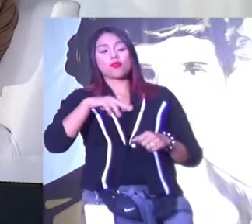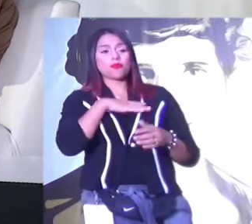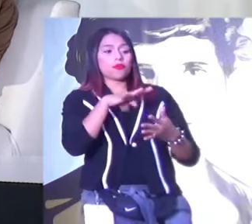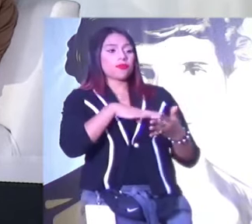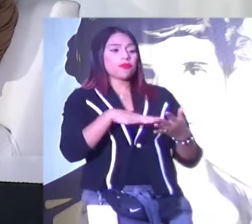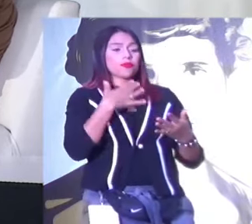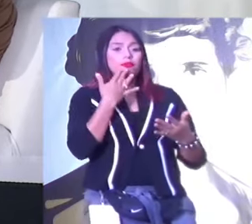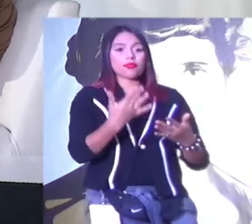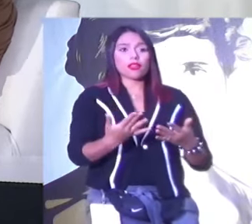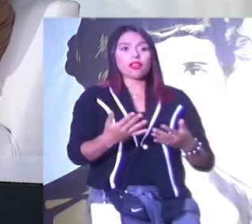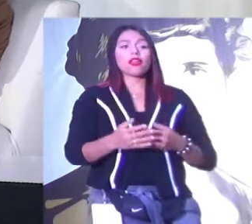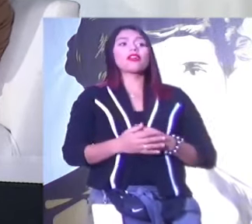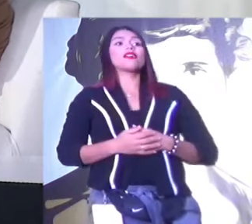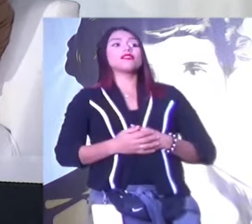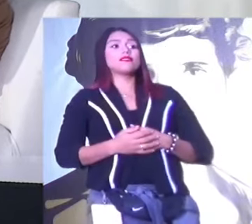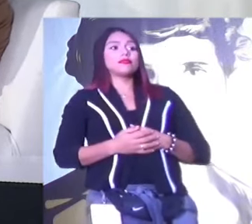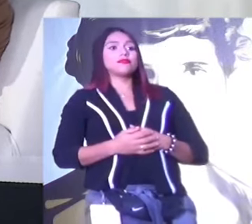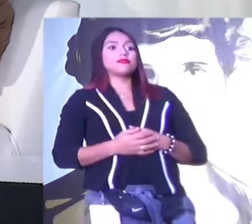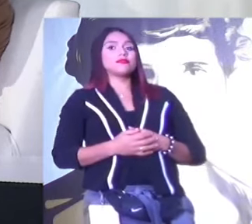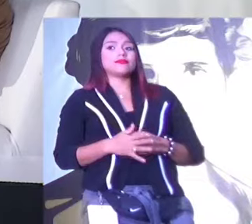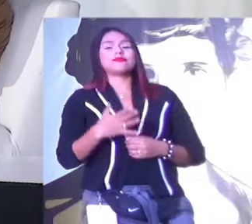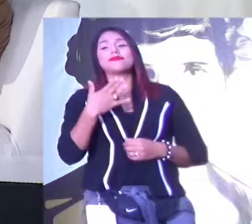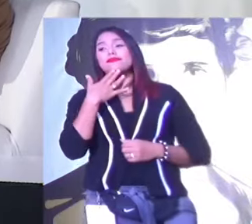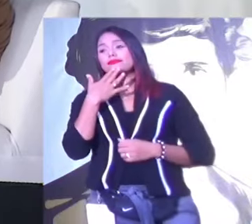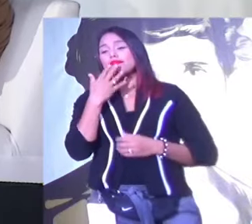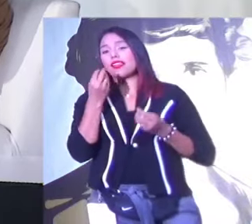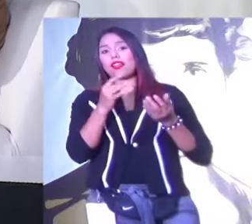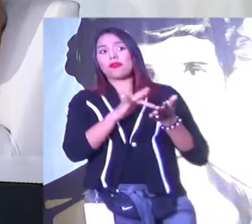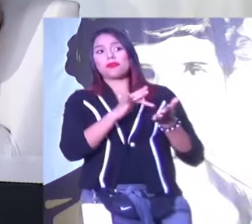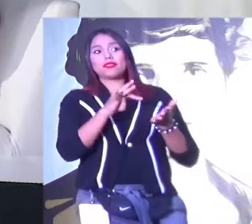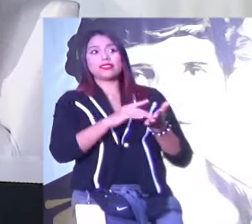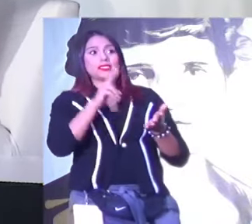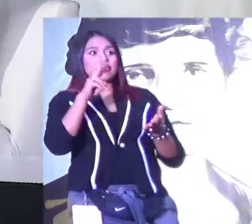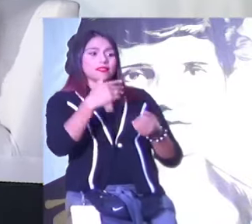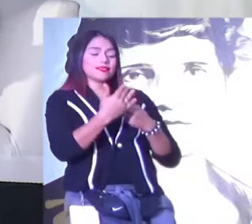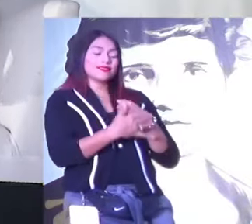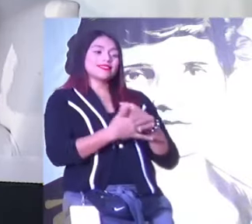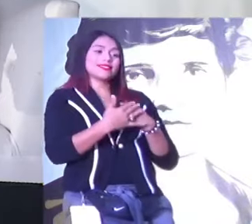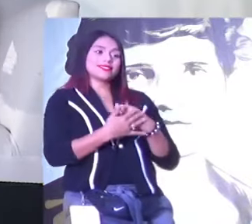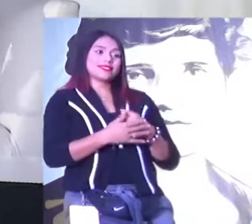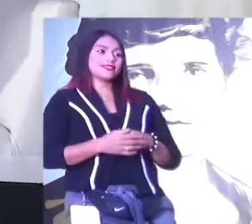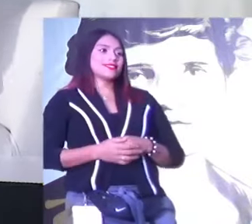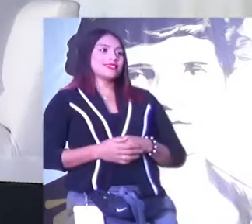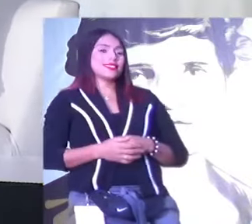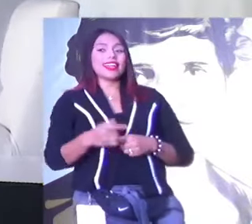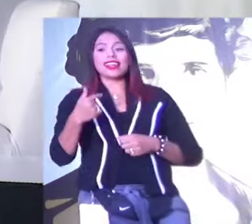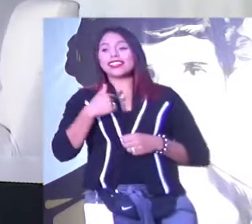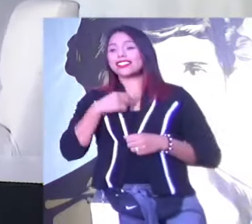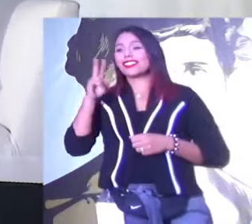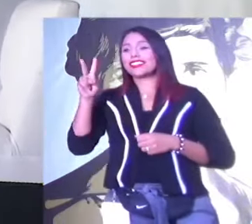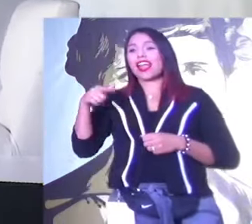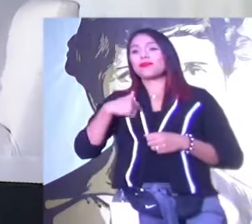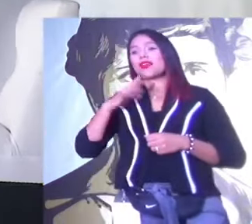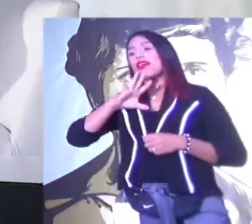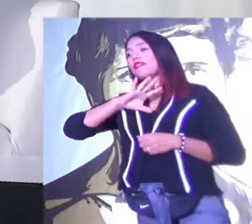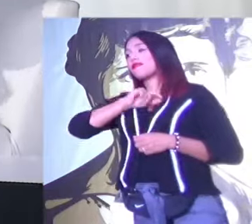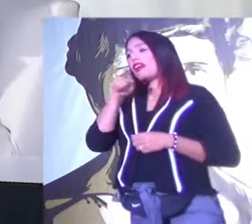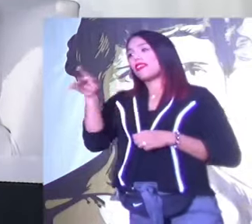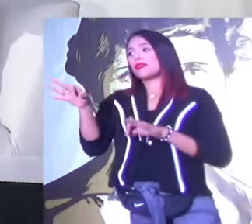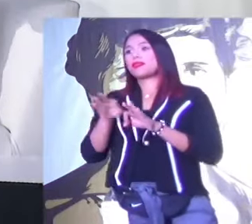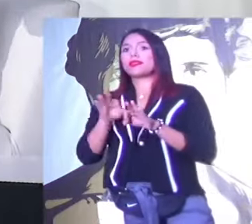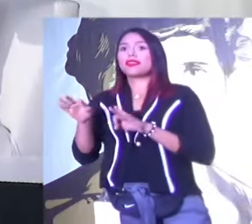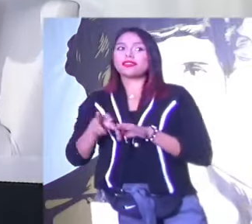Oye, pues qué gran halago que me haces. Soy tu fan, lo dije al principio, y sí extrañaba